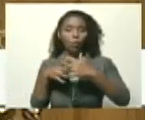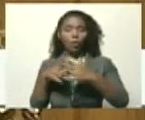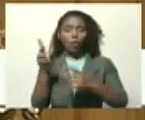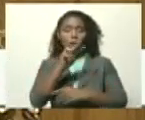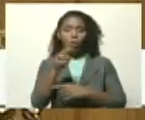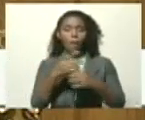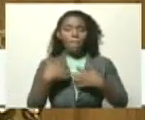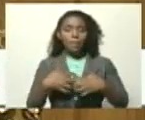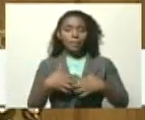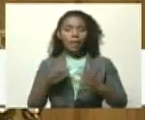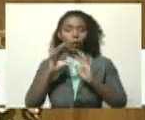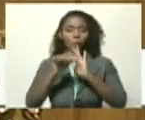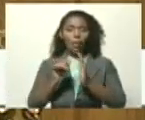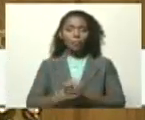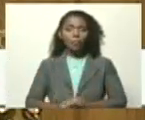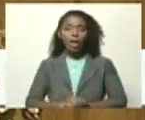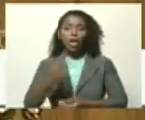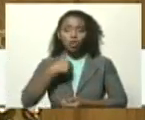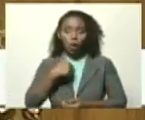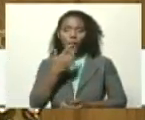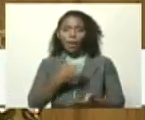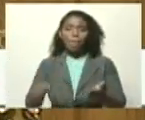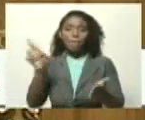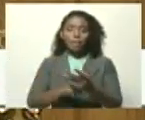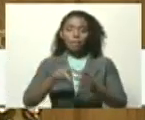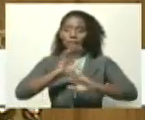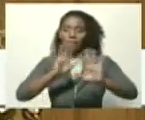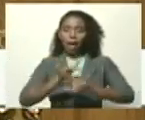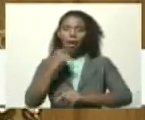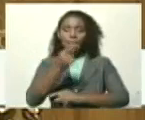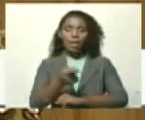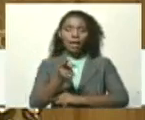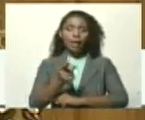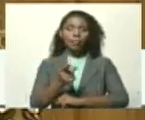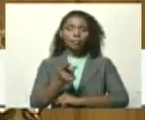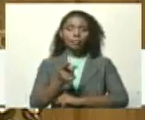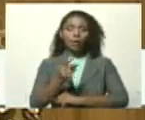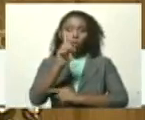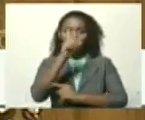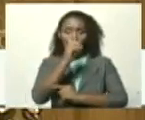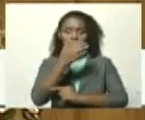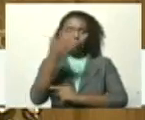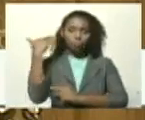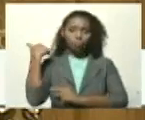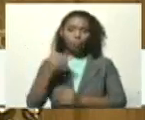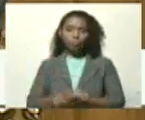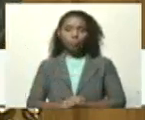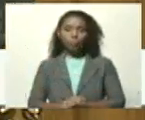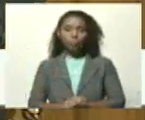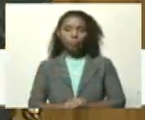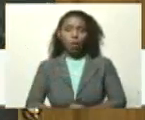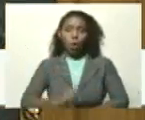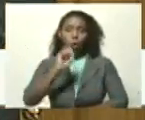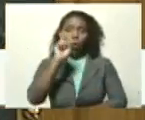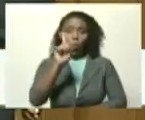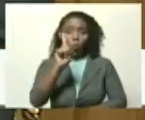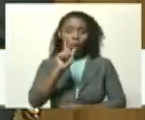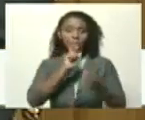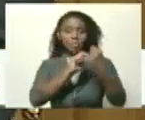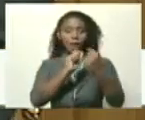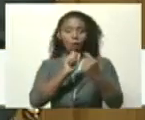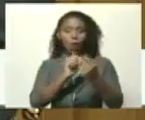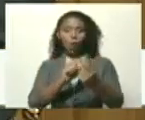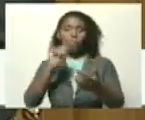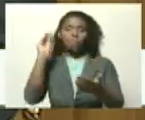Y voy a repetir algo que ya dije exactamente hace un año. Un diálogo con